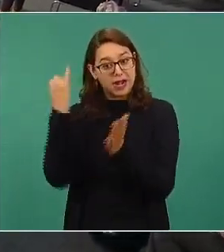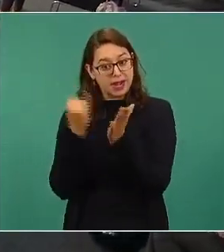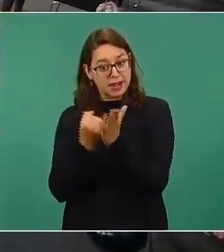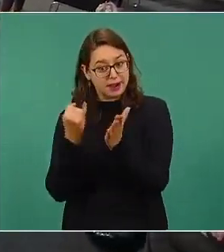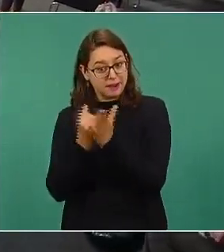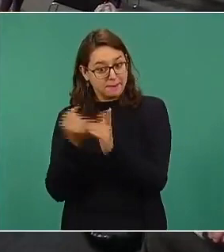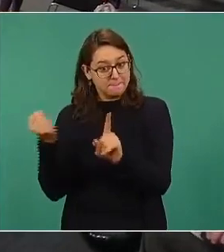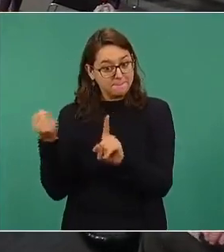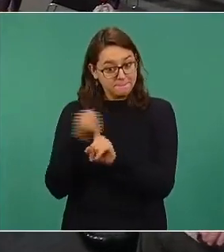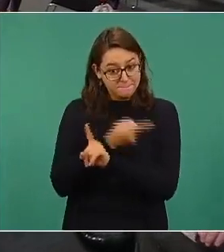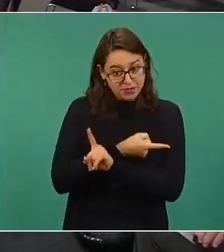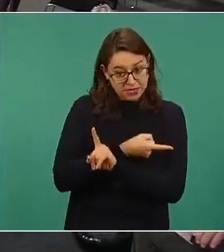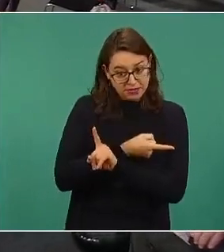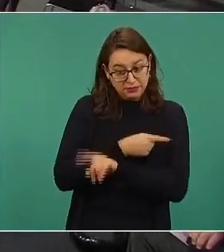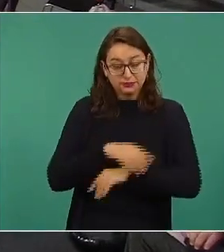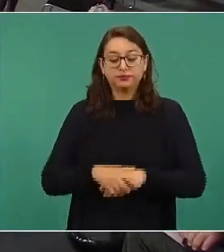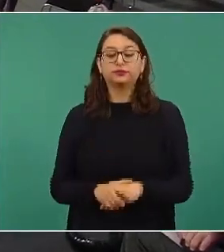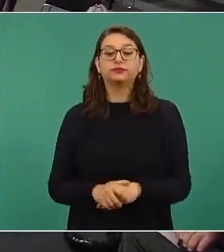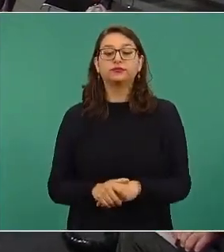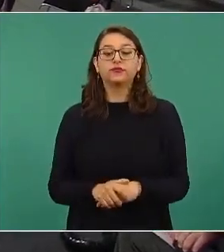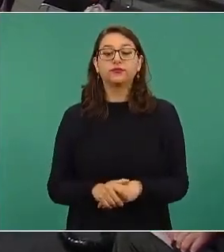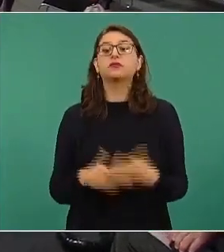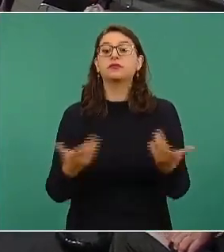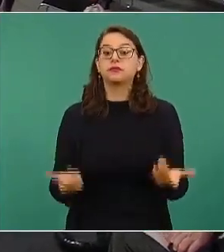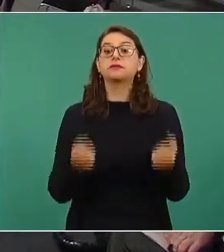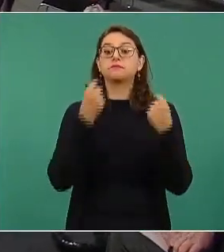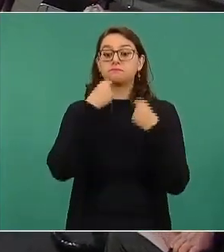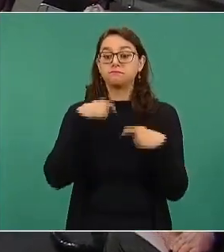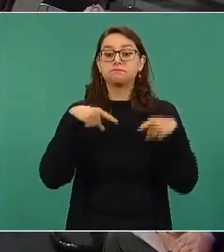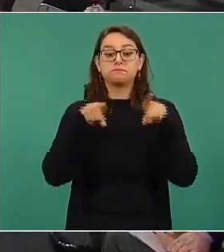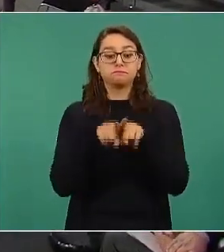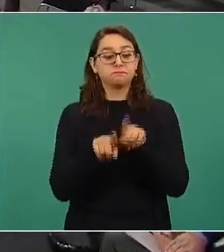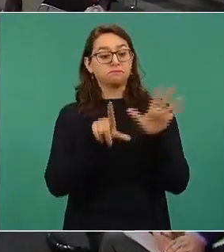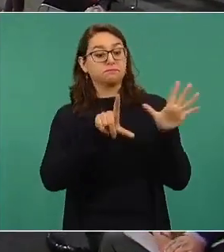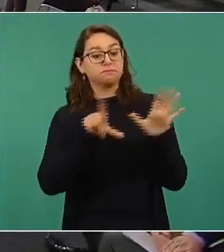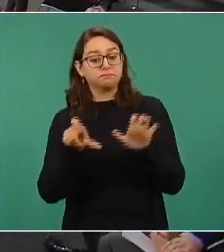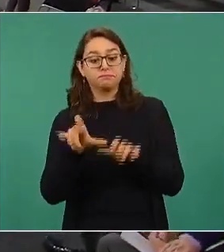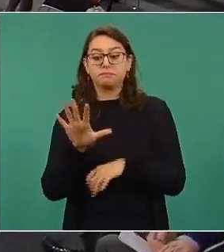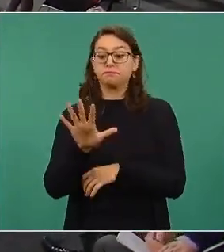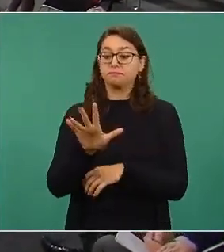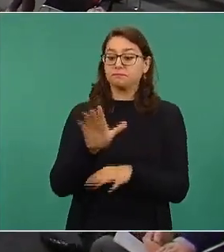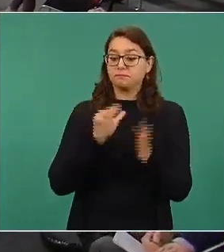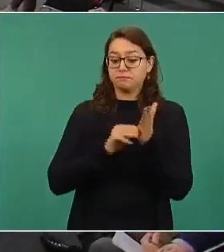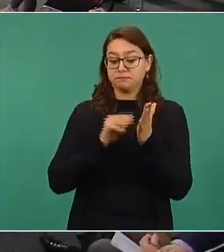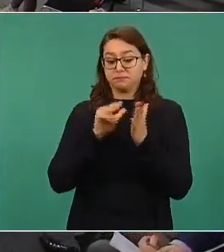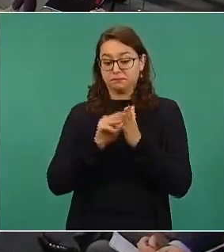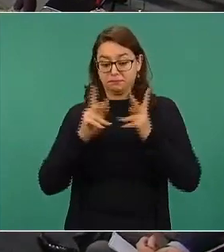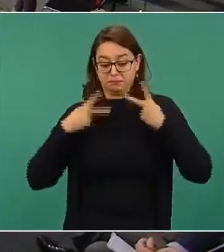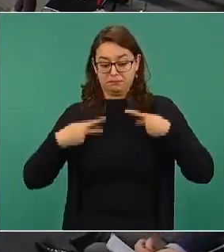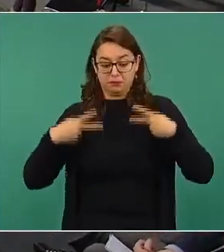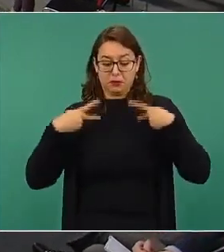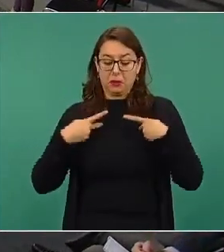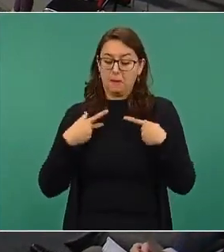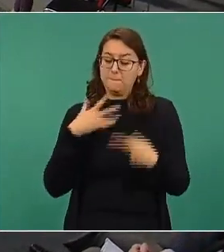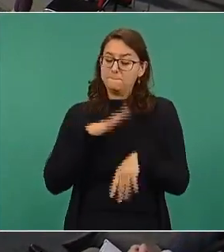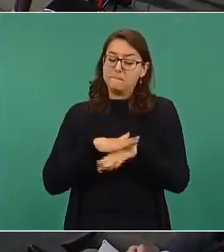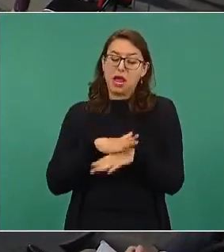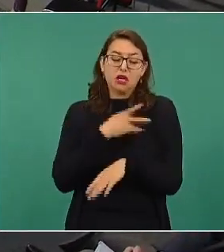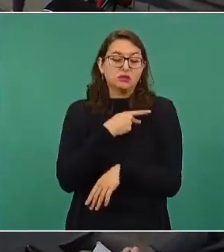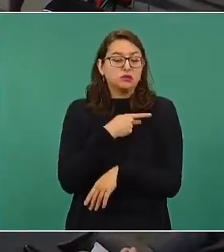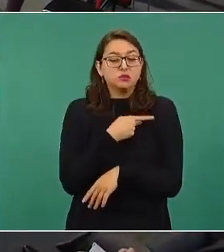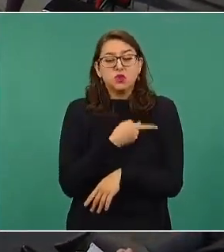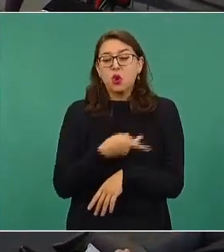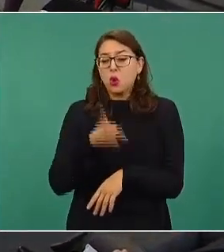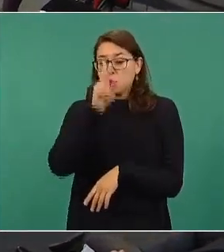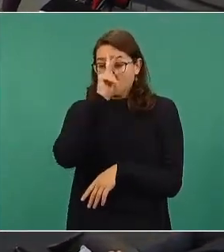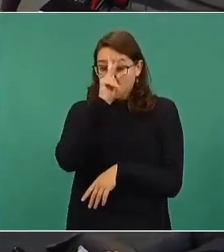importante pensar que este plan está dirigido a las 750 millones de personas más pobres del planeta que viven